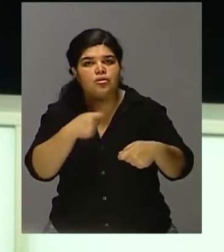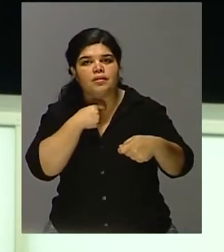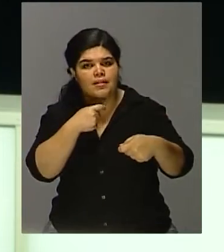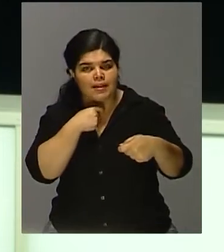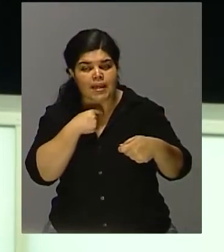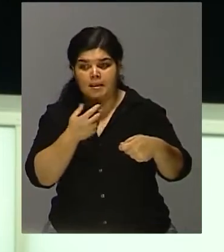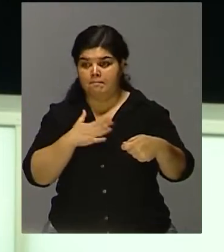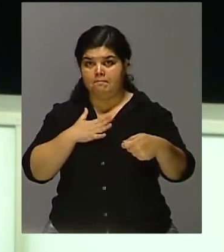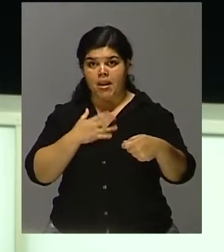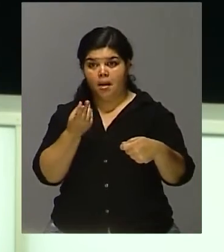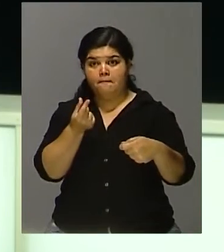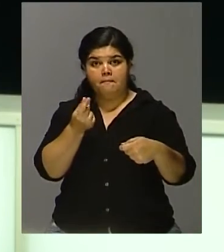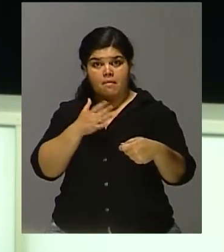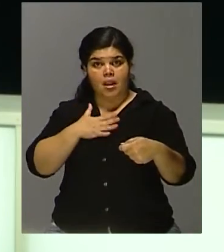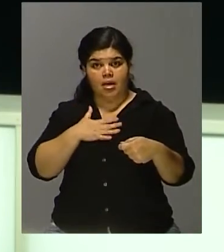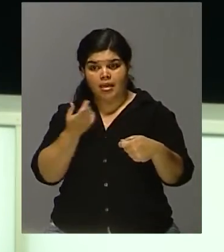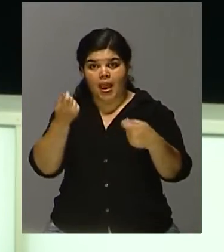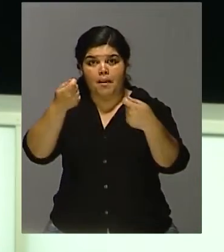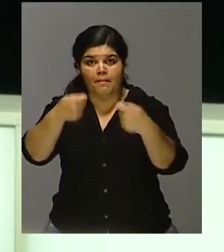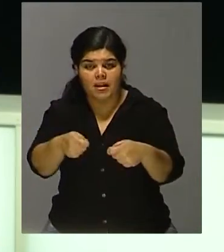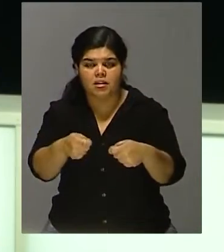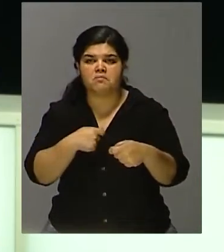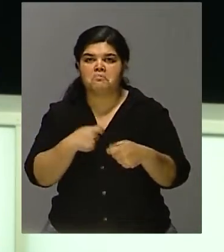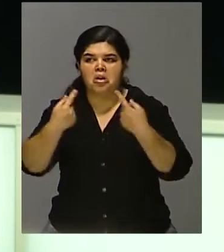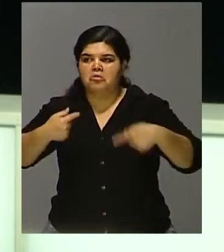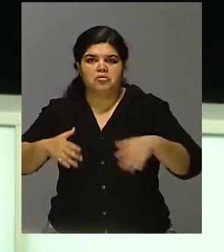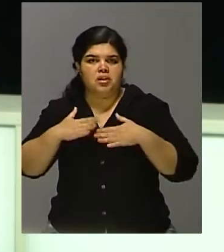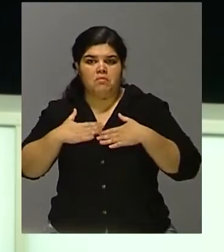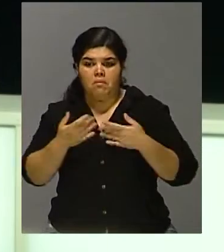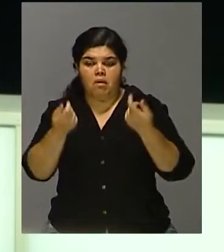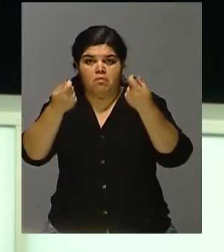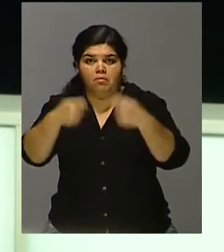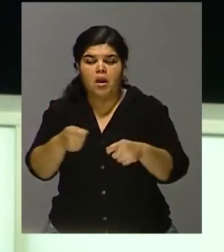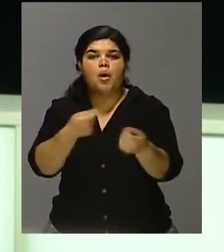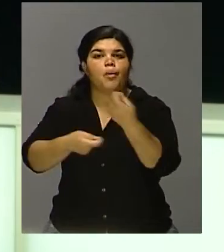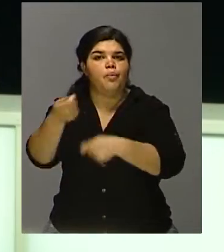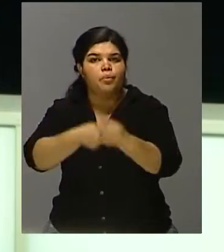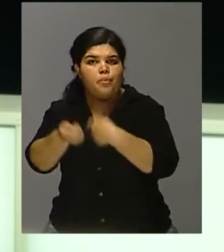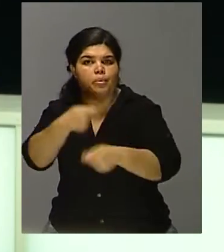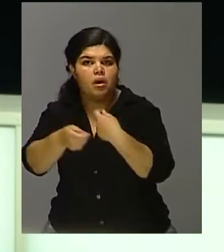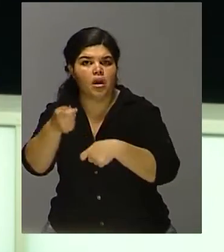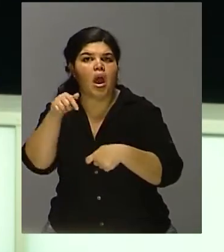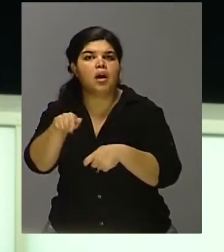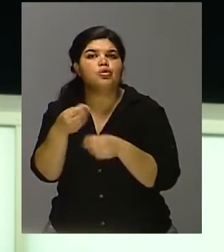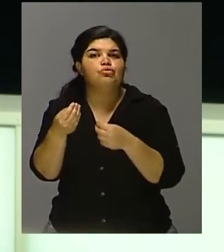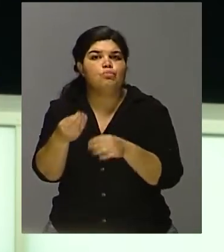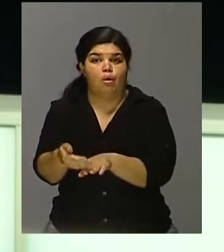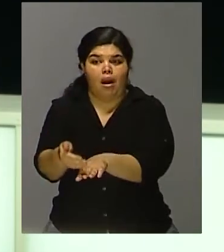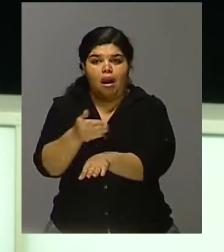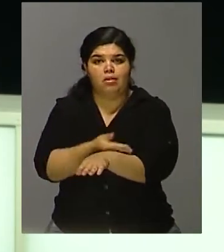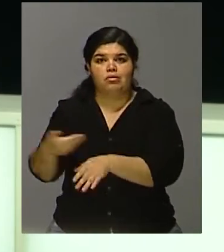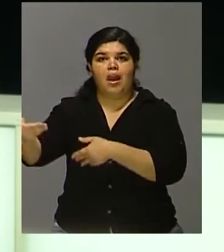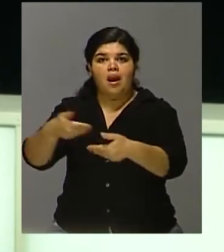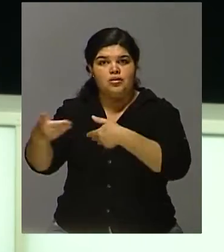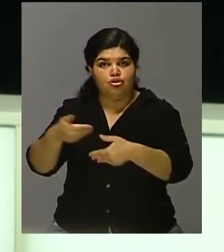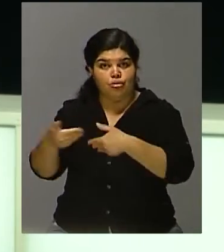nuestro dinero y nuestras finanzas en el mercado bursátil, por ejemplo, tenemos que estar asesorados por un lado, pero sobre